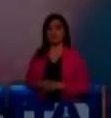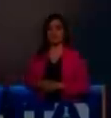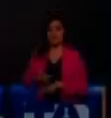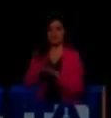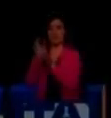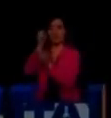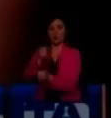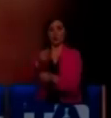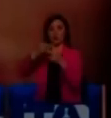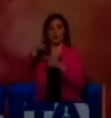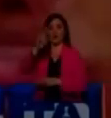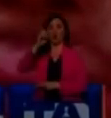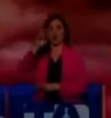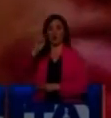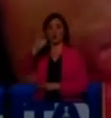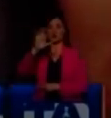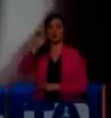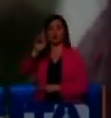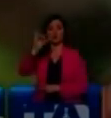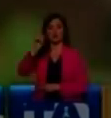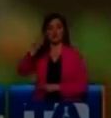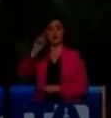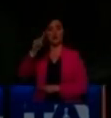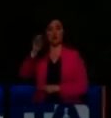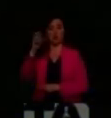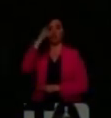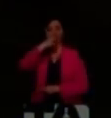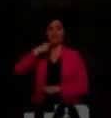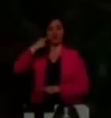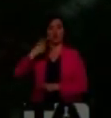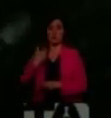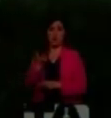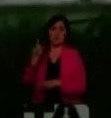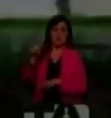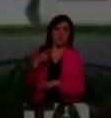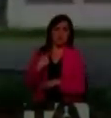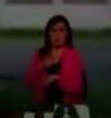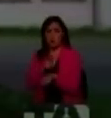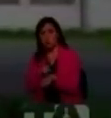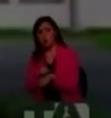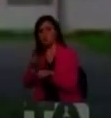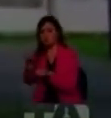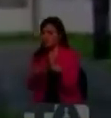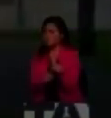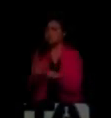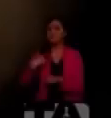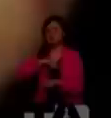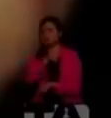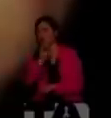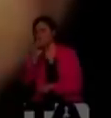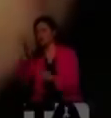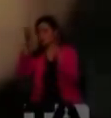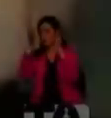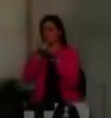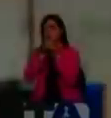Fundación Reconstruyendo Rostros. Cualquier cosa que necesiten en la parte médica, asesorías y eso, estamos 100% prestos